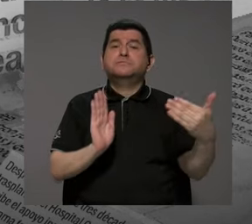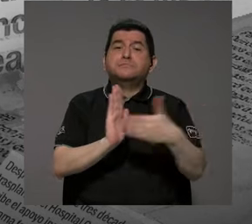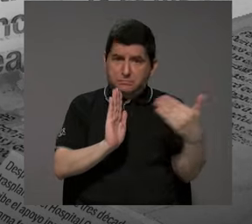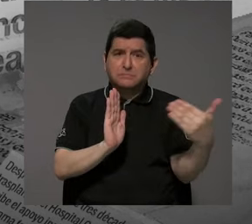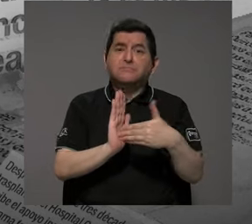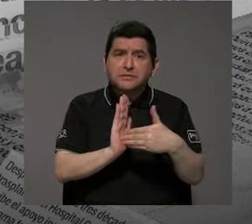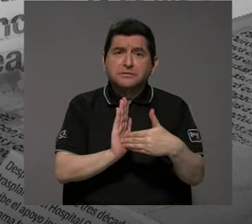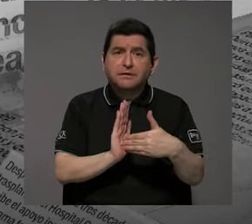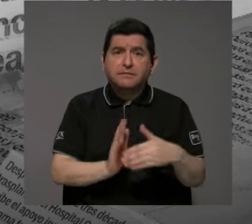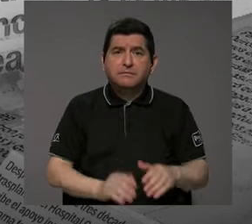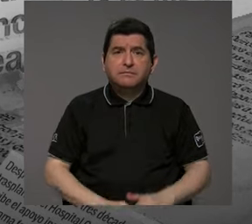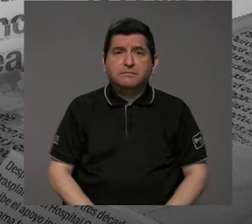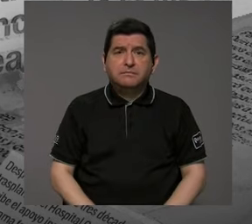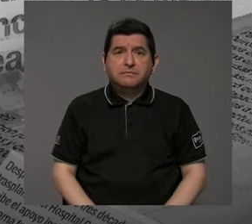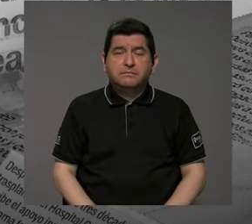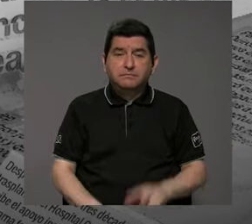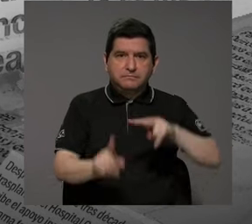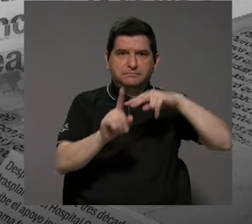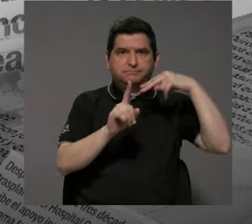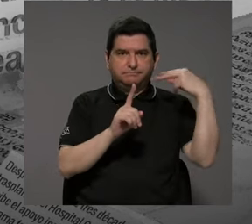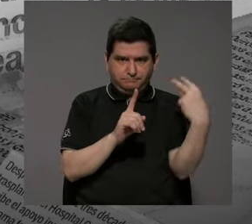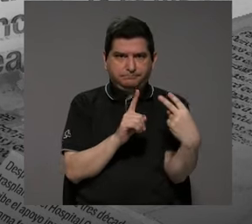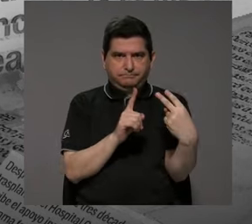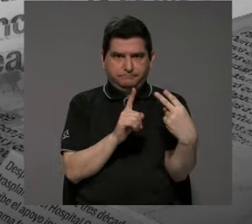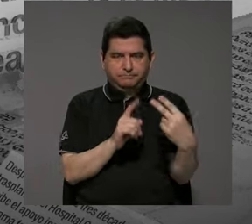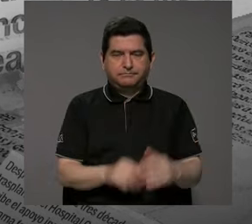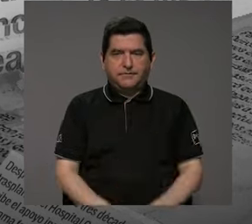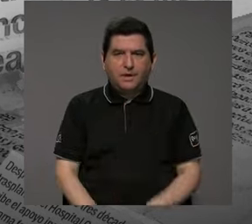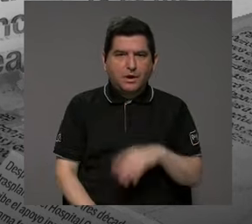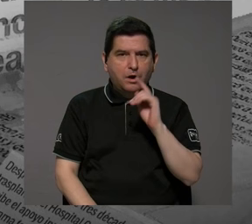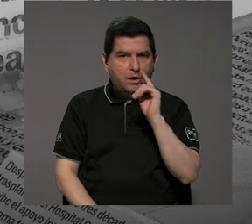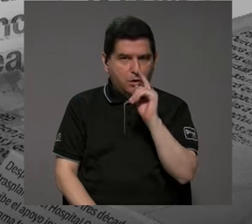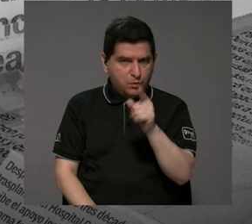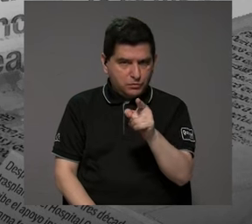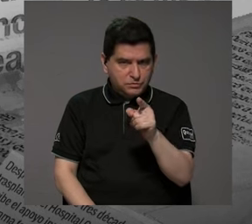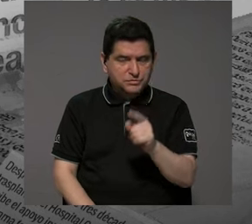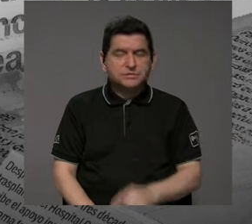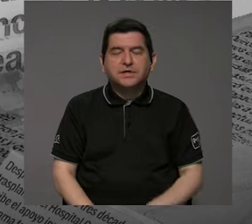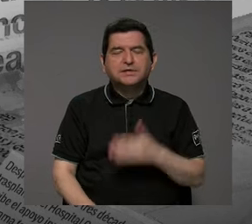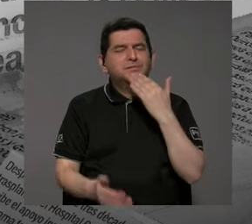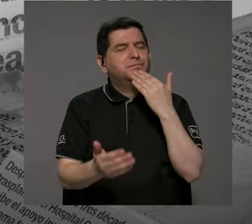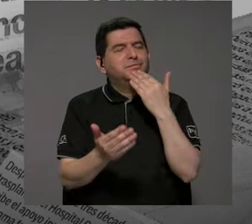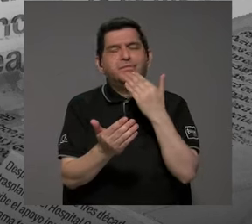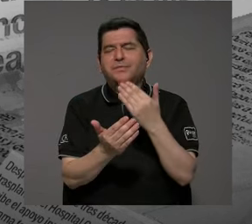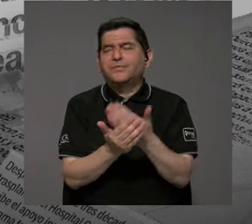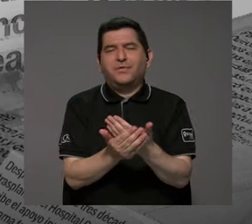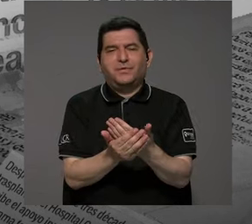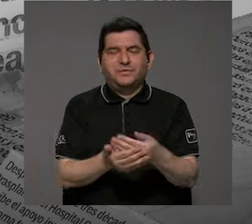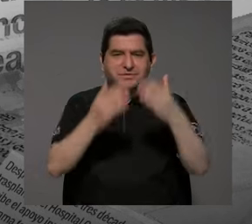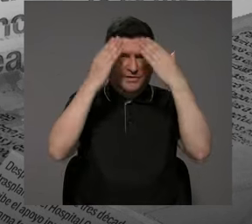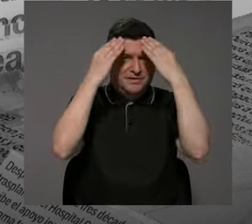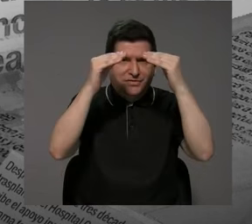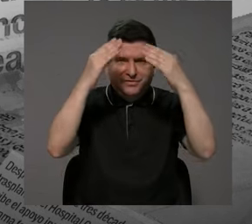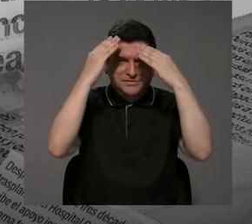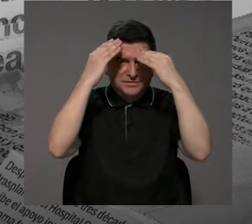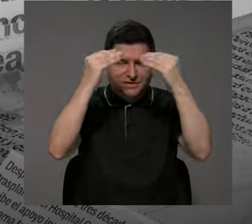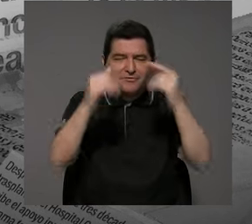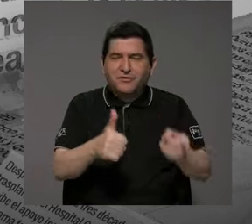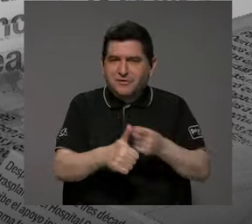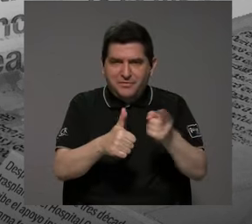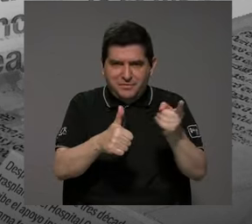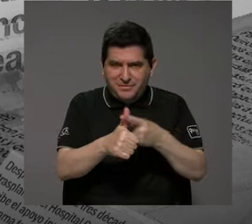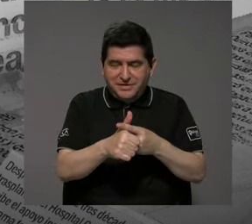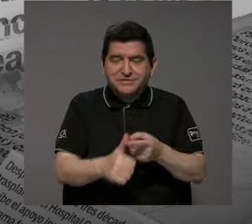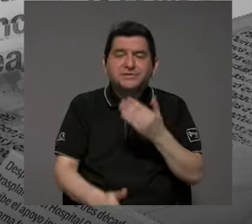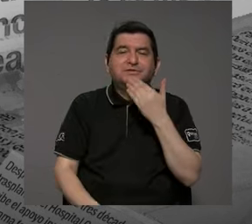afectación Porque desde el punto de vista y eso es algo que ustedes muy amablemente nos esta información inicial se